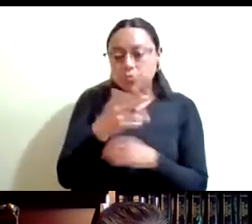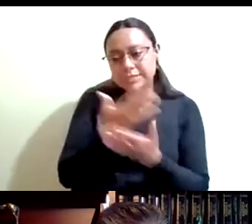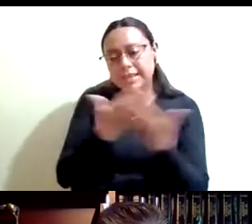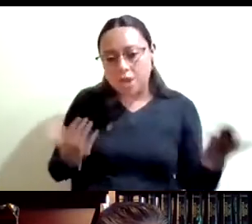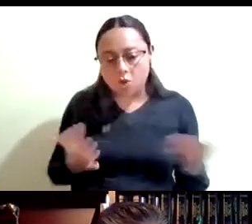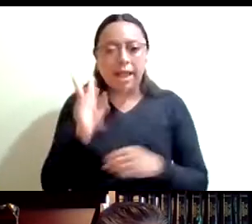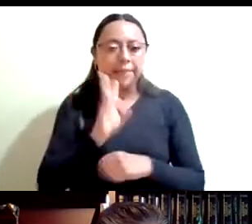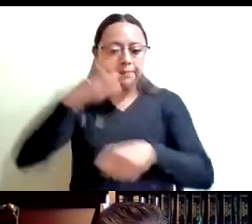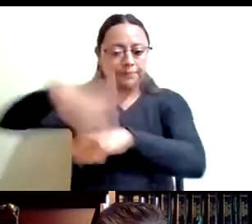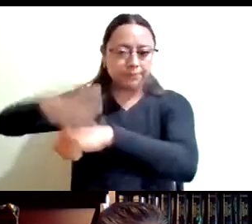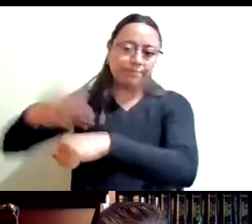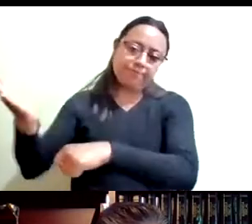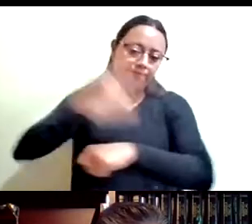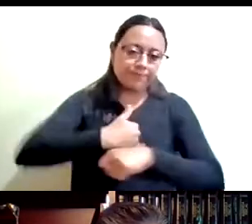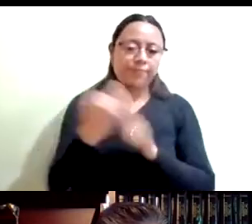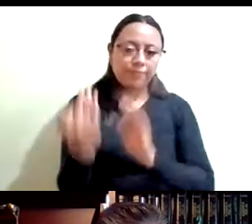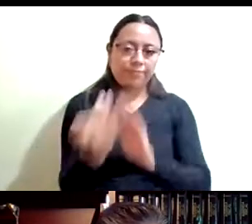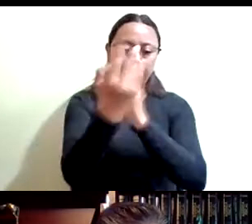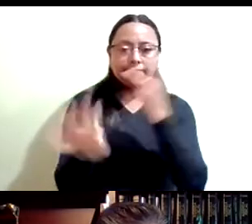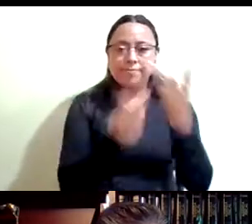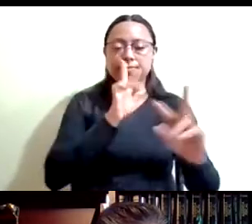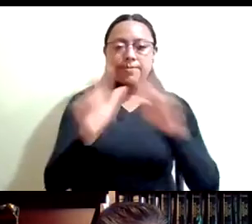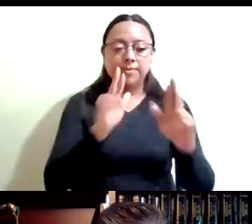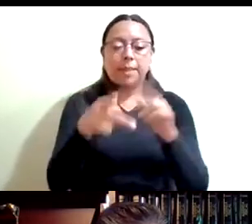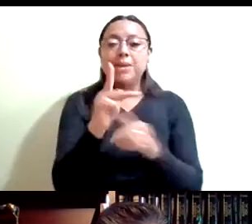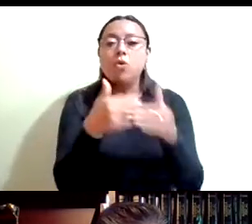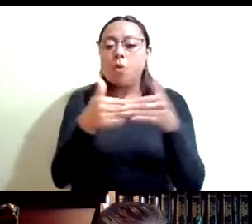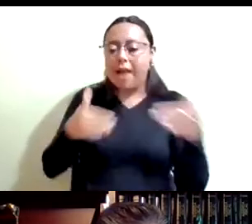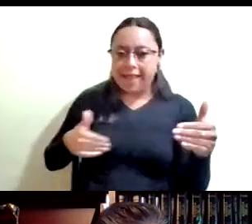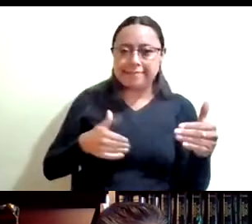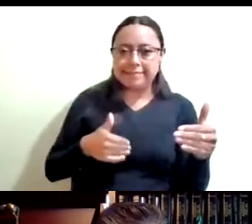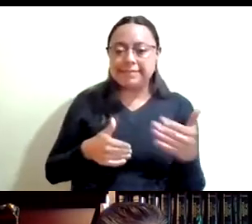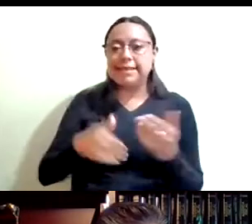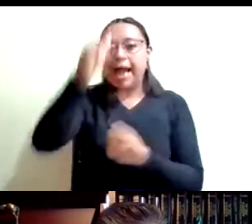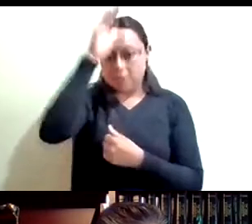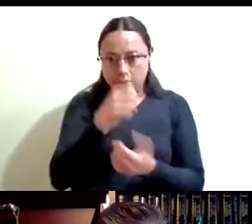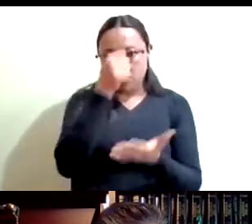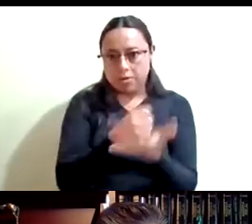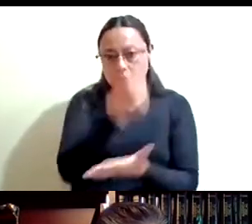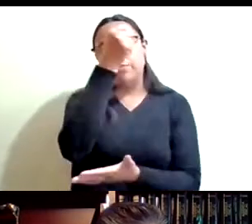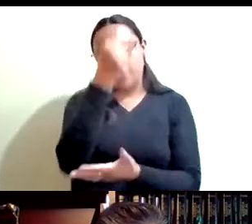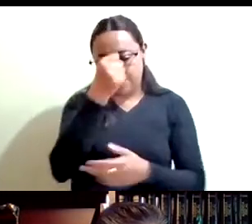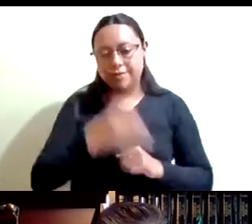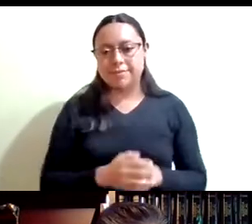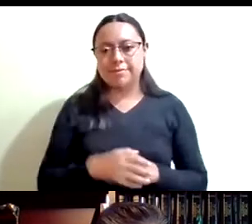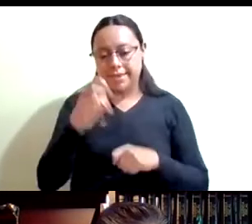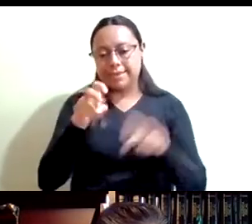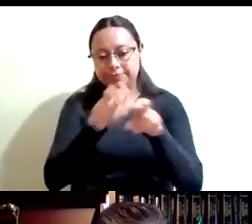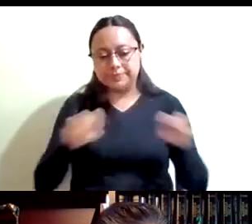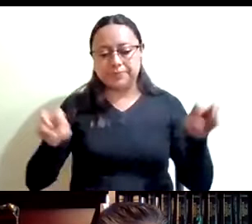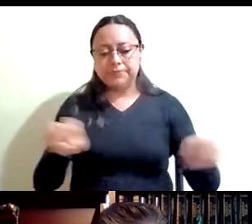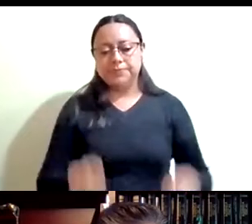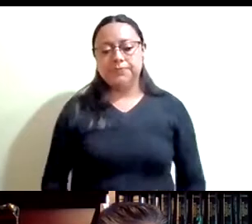las personas titulares mediante acuerdo aprobado por la mayoría absoluta del Pleno. Como